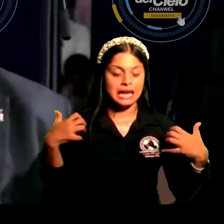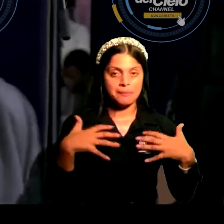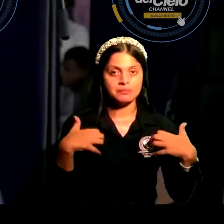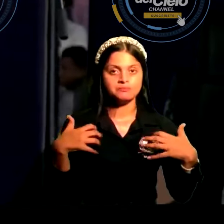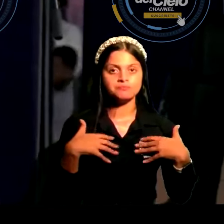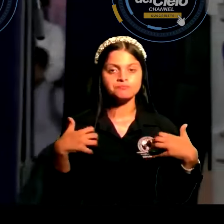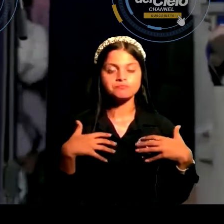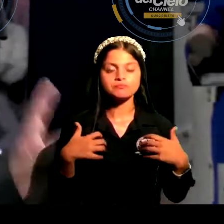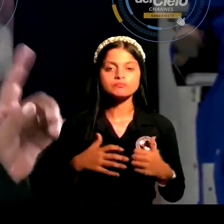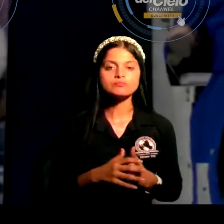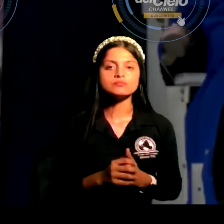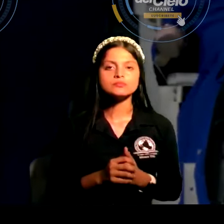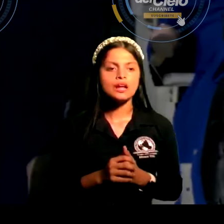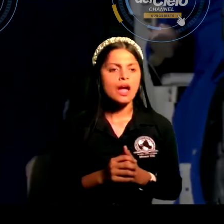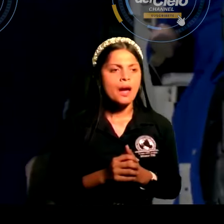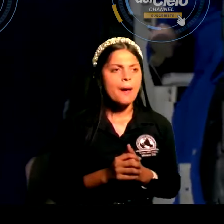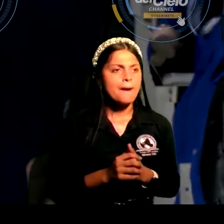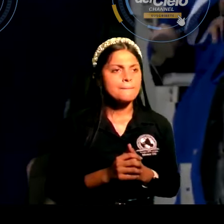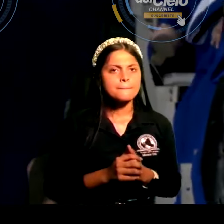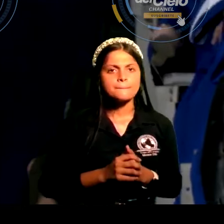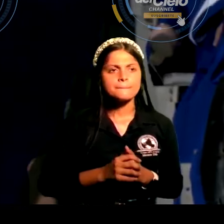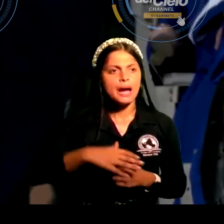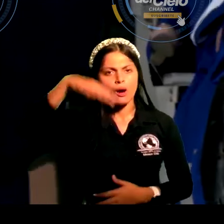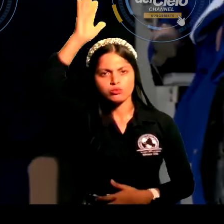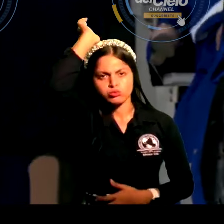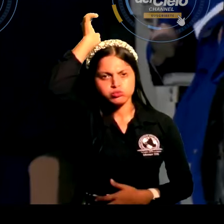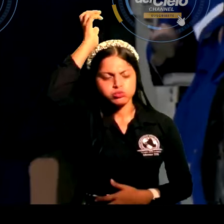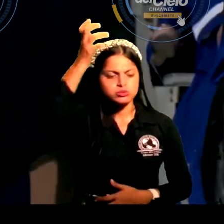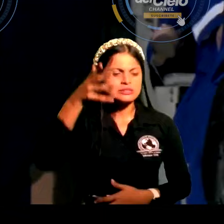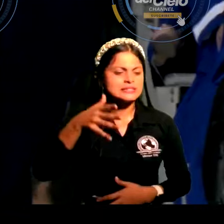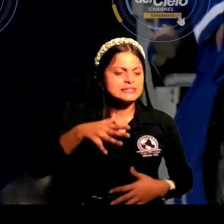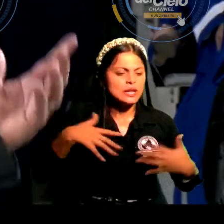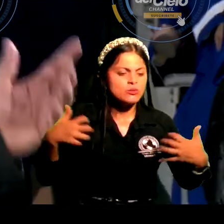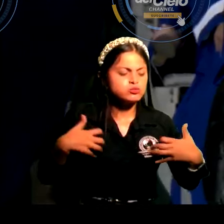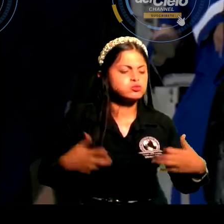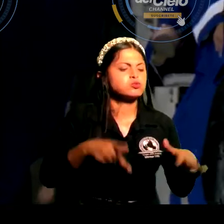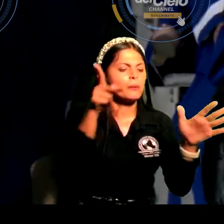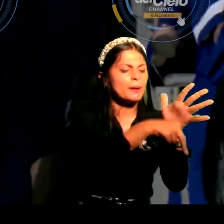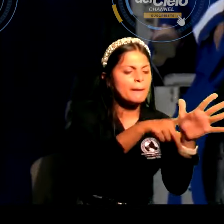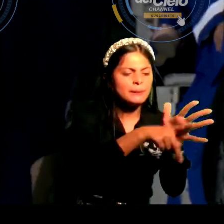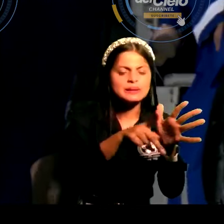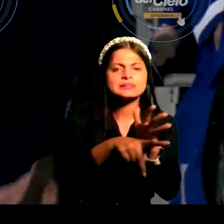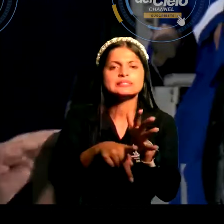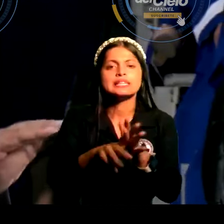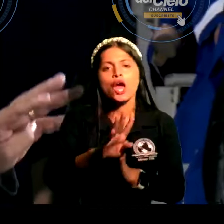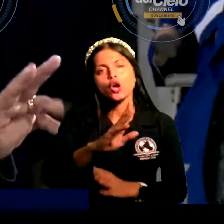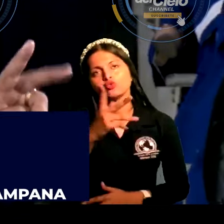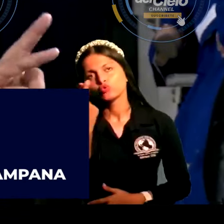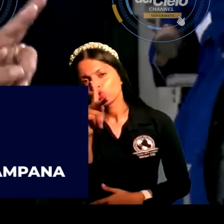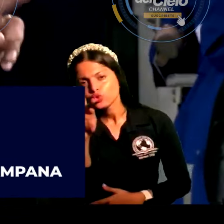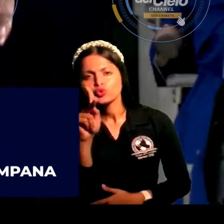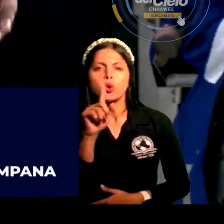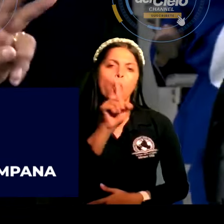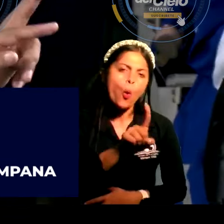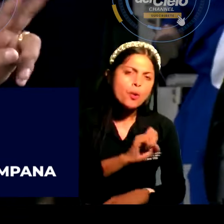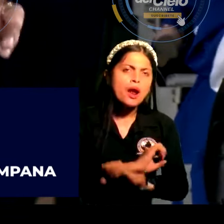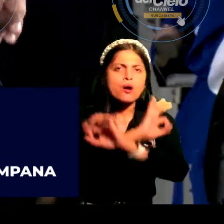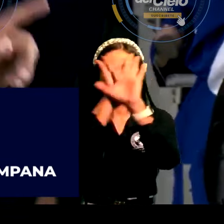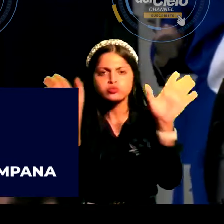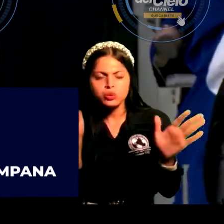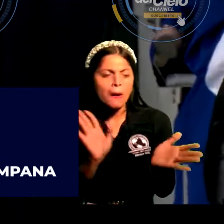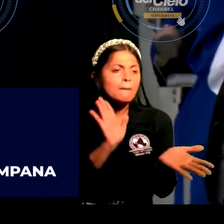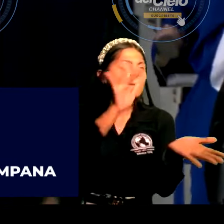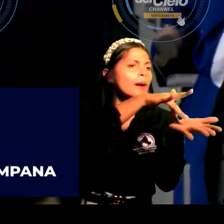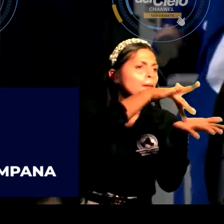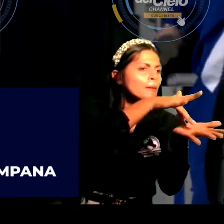que atacaba a las gallinas de noche, y a las 12, 1 de la mañana se subía la zarigüeya por